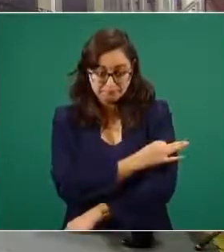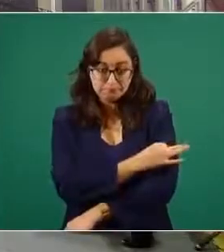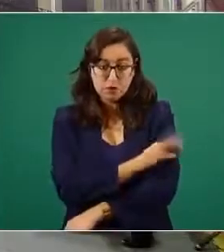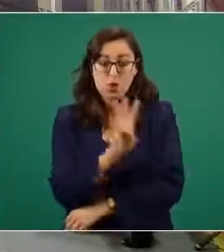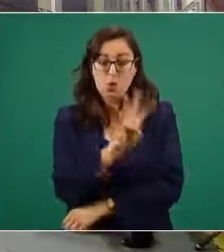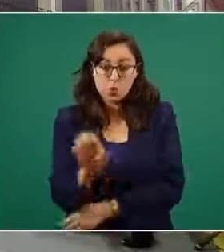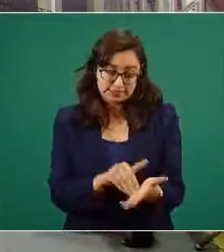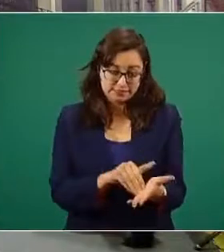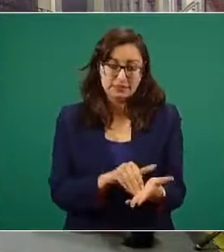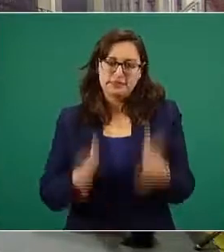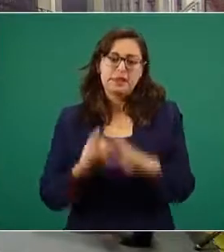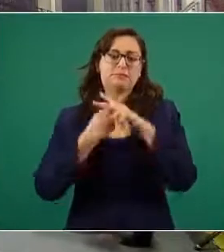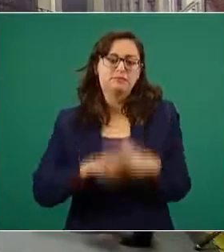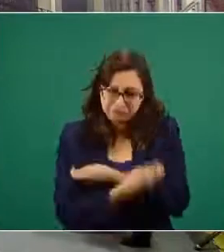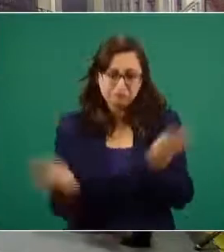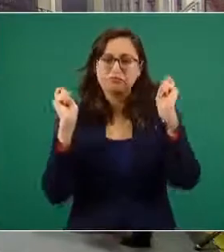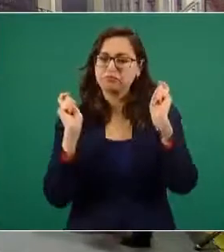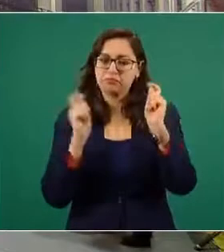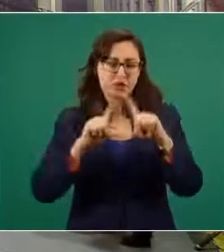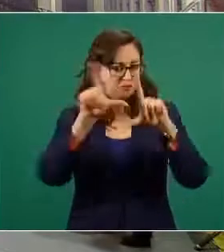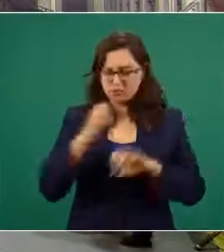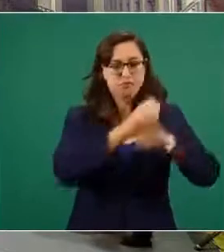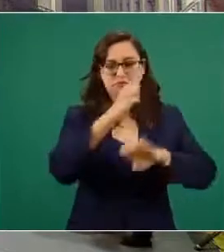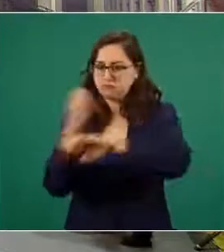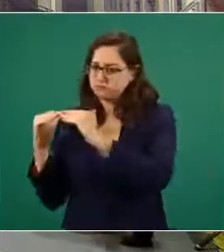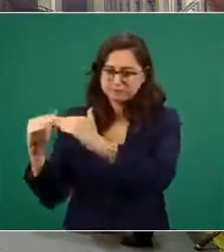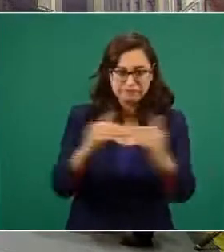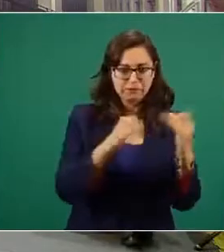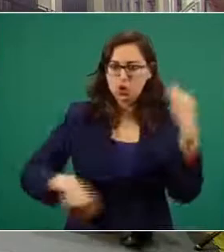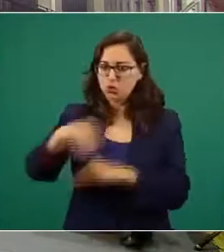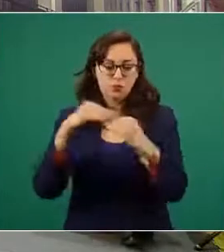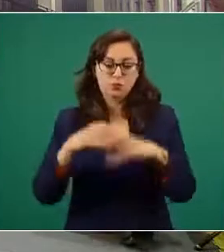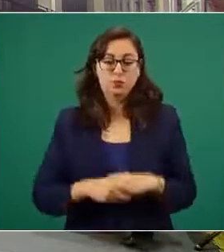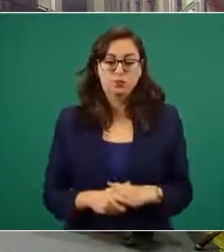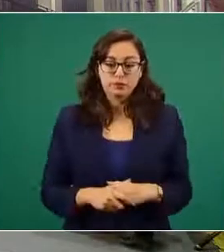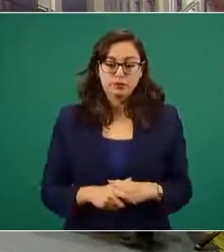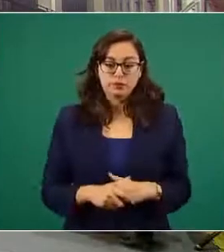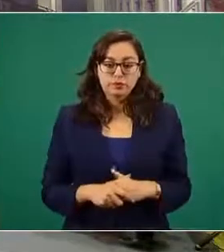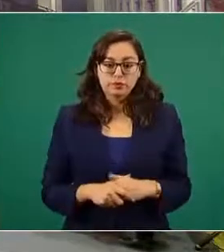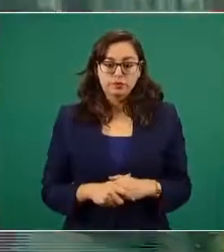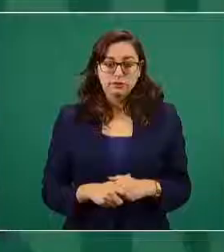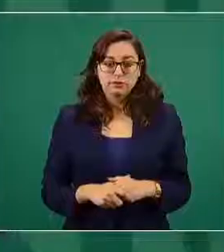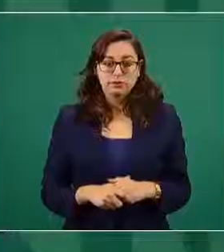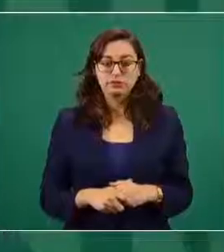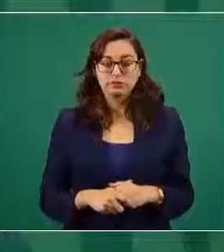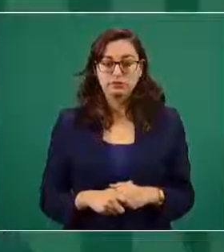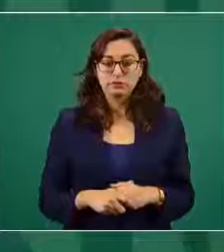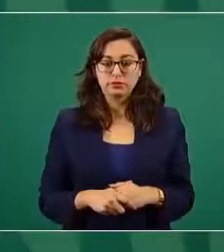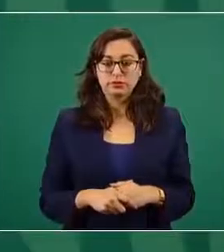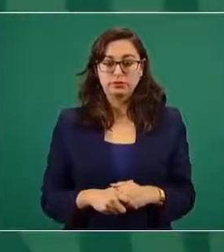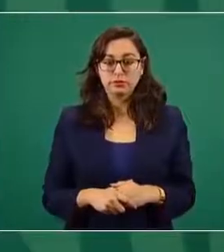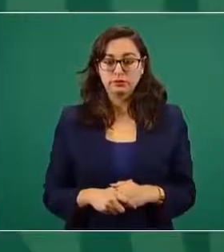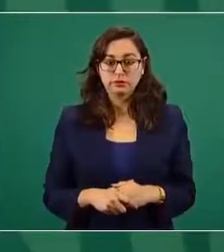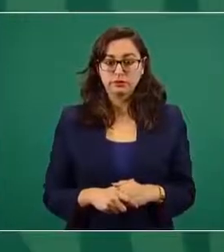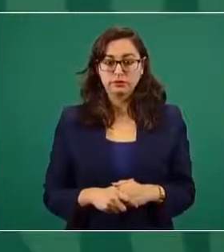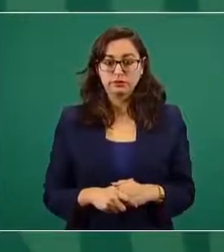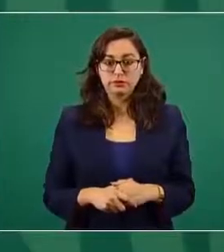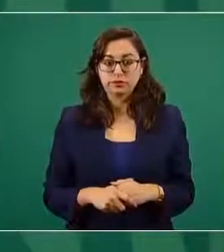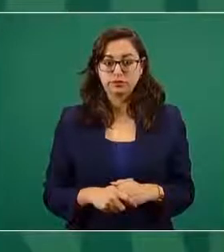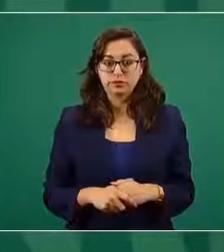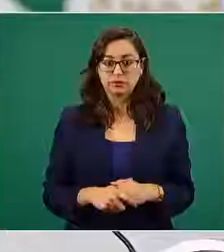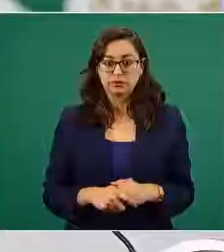de más de 400,000. Ya empezamos con todo el país. Vamos a buscar que lleguen a los 26